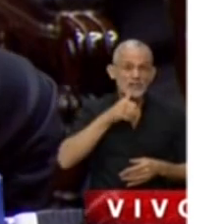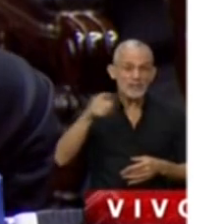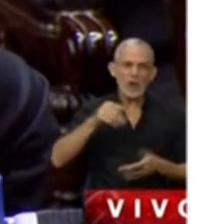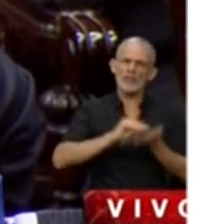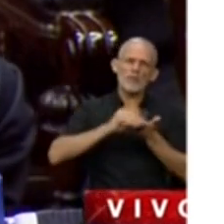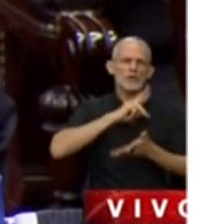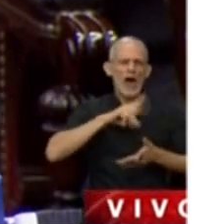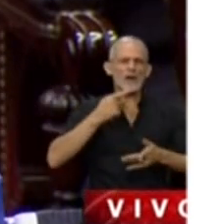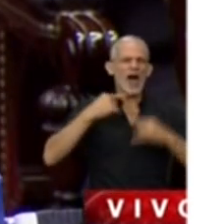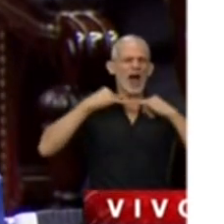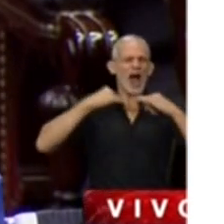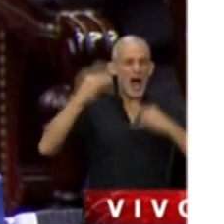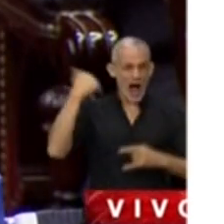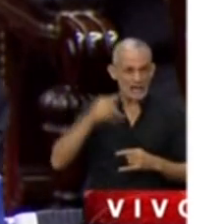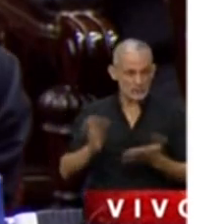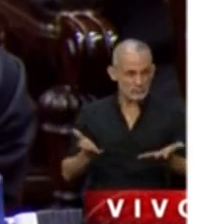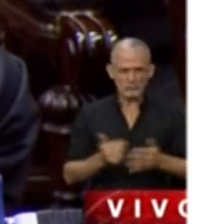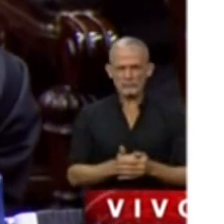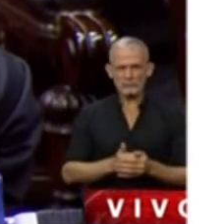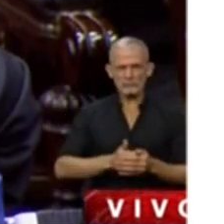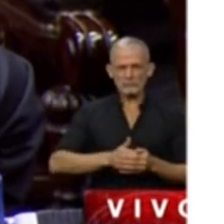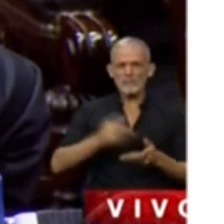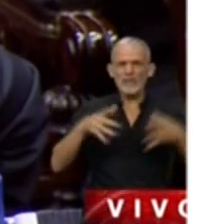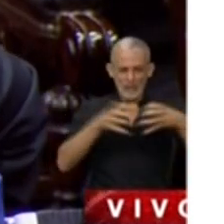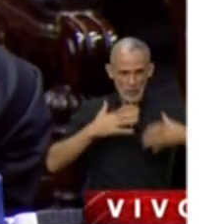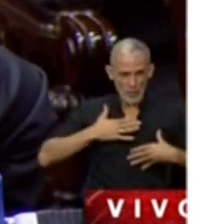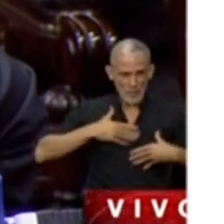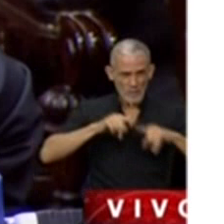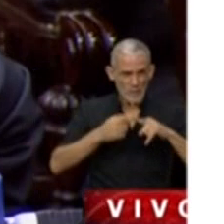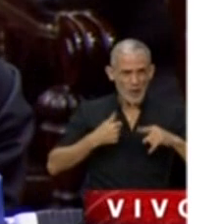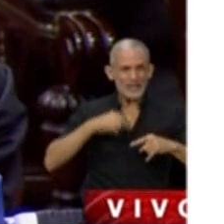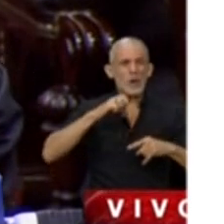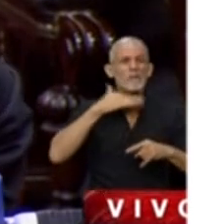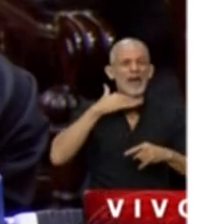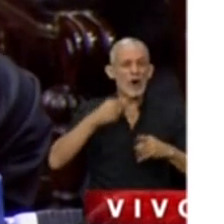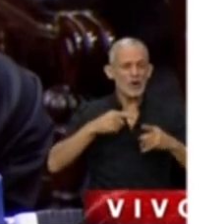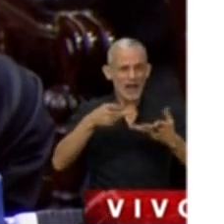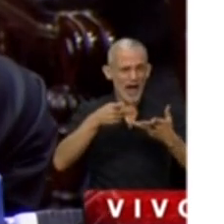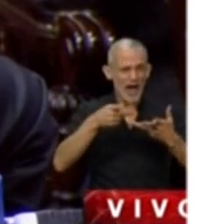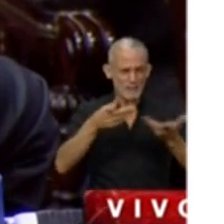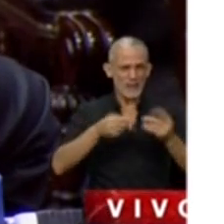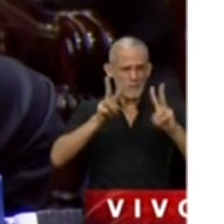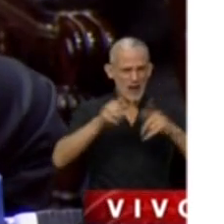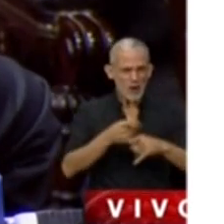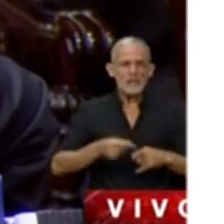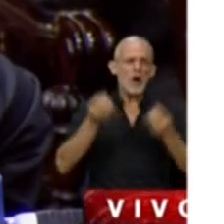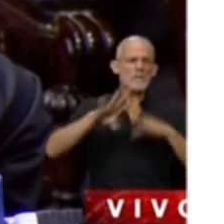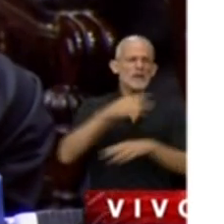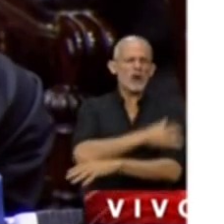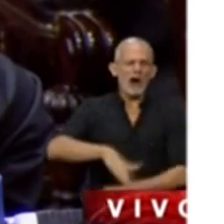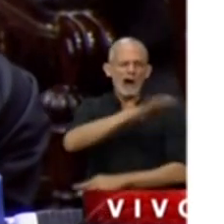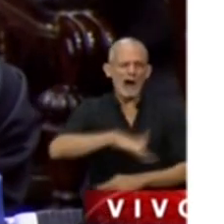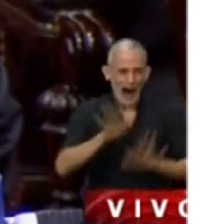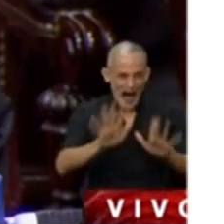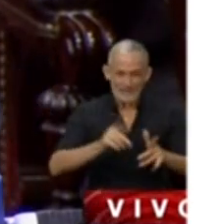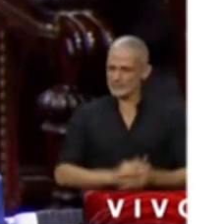oficialismo que en realidad eran temas que no le importaban a la gente en las urgencias que hay la pregunta que te trasladamos es